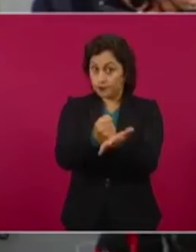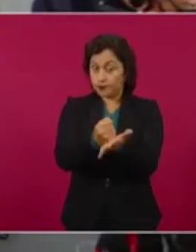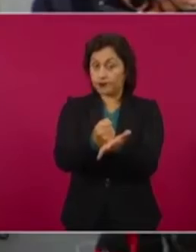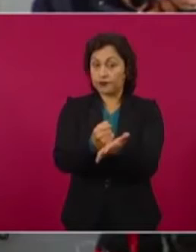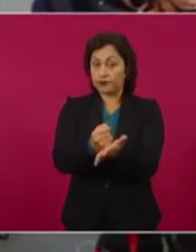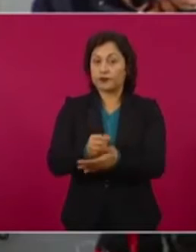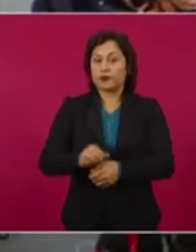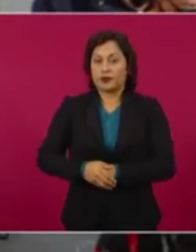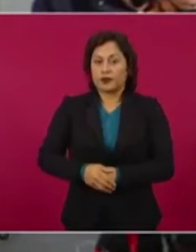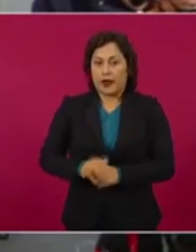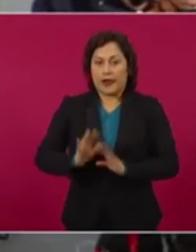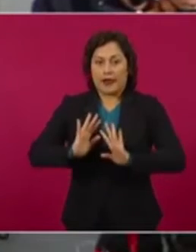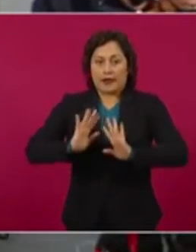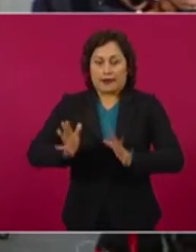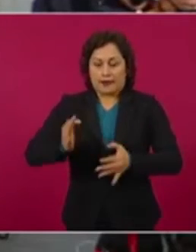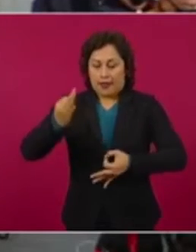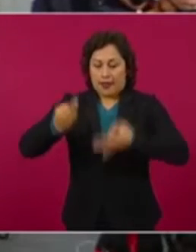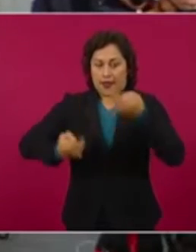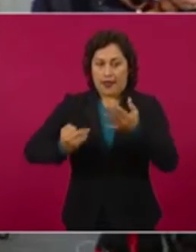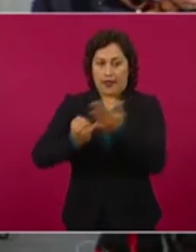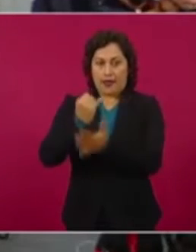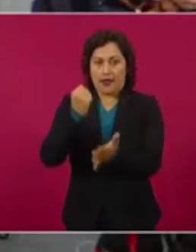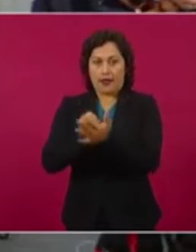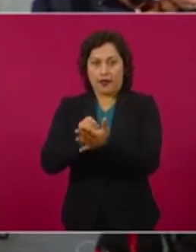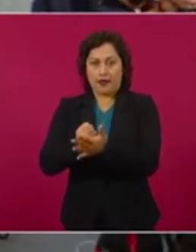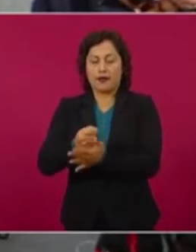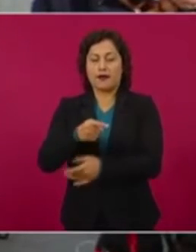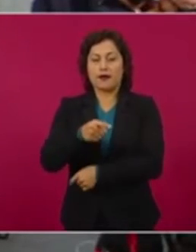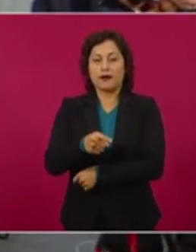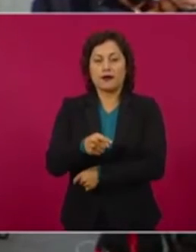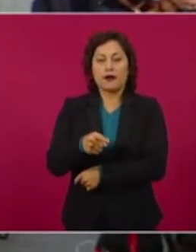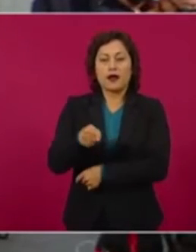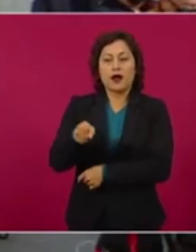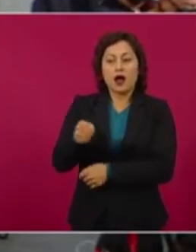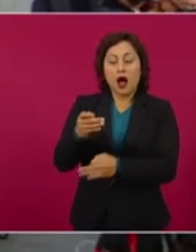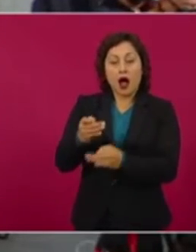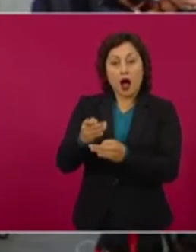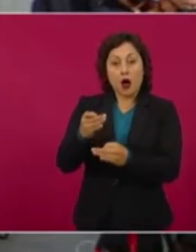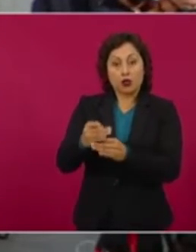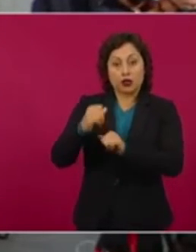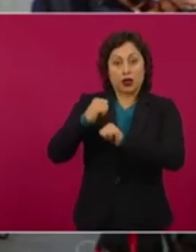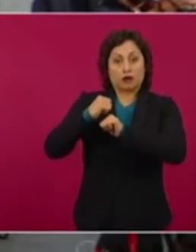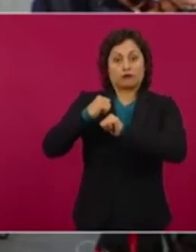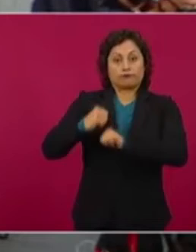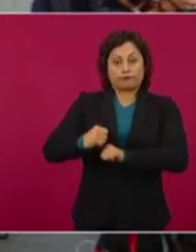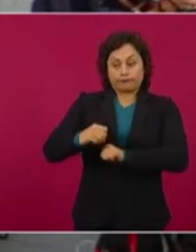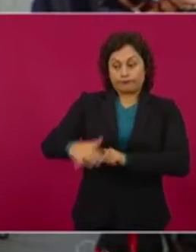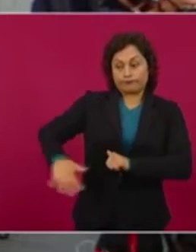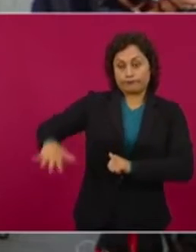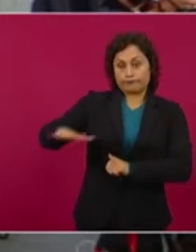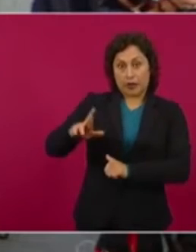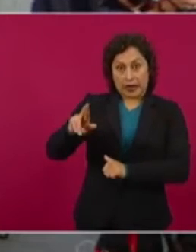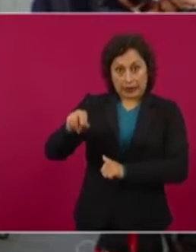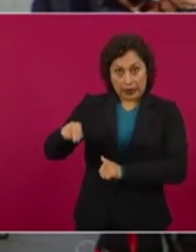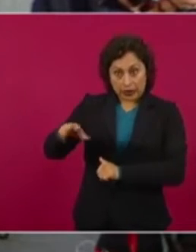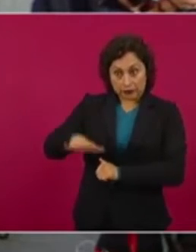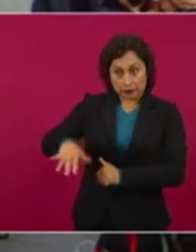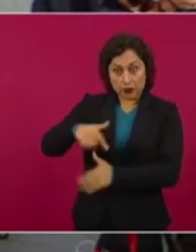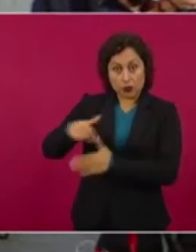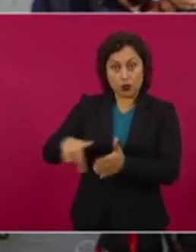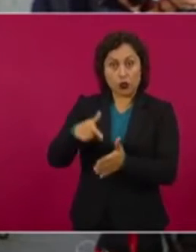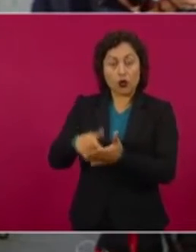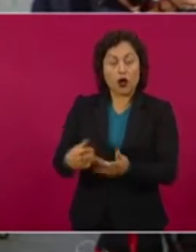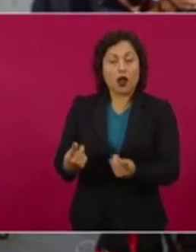la medida cautelar, el delegado actual, el que esté en este momento del RAN, expide